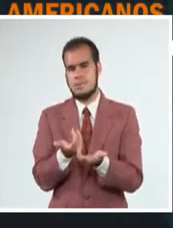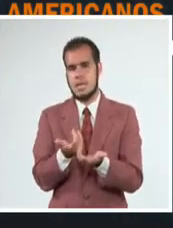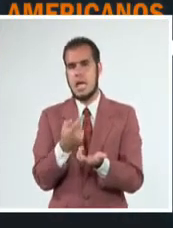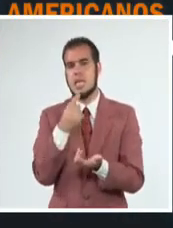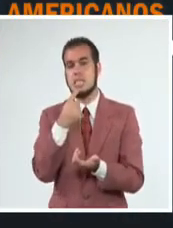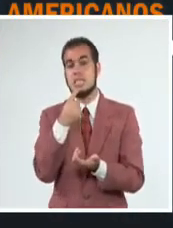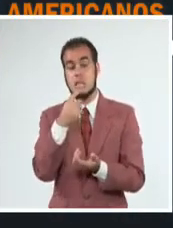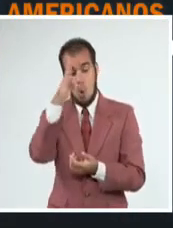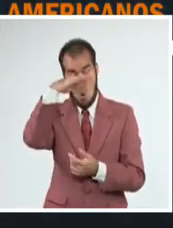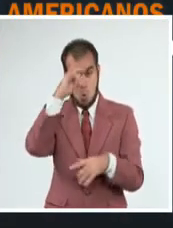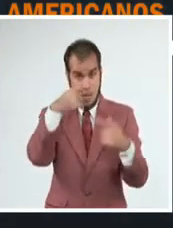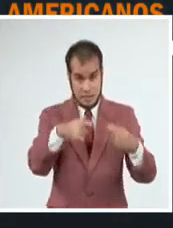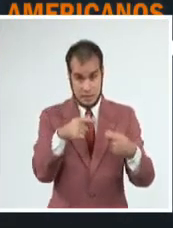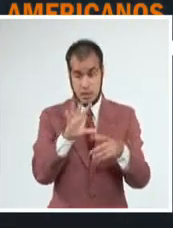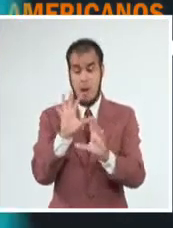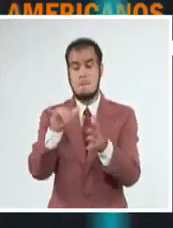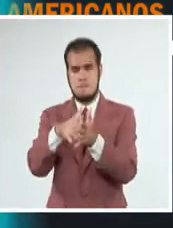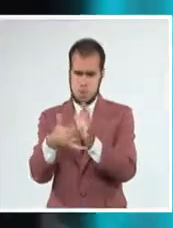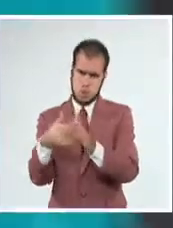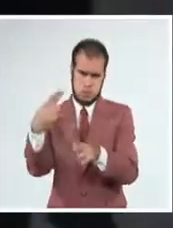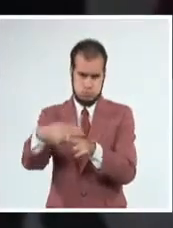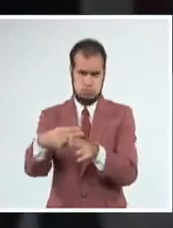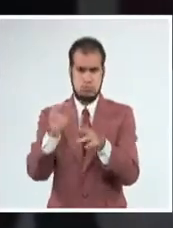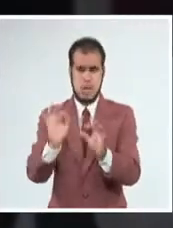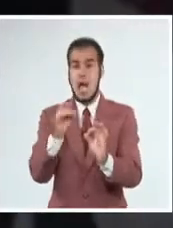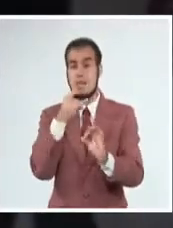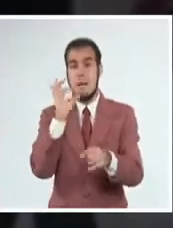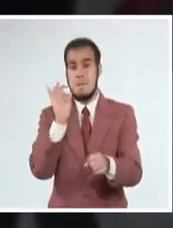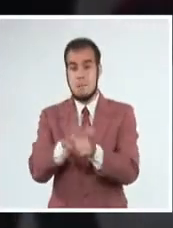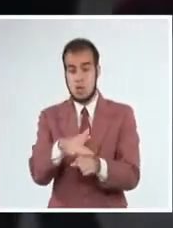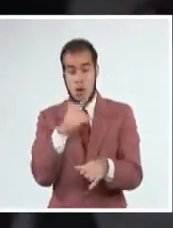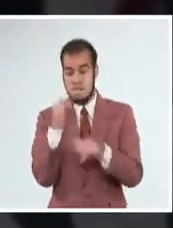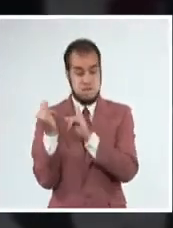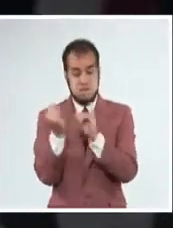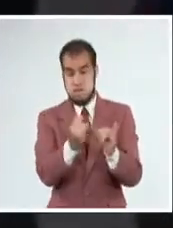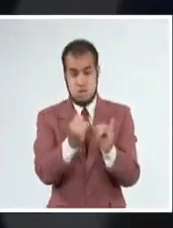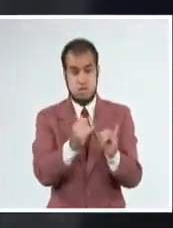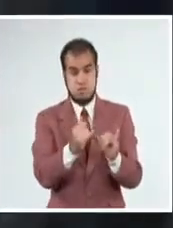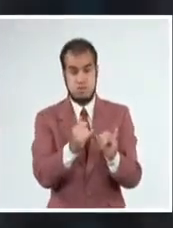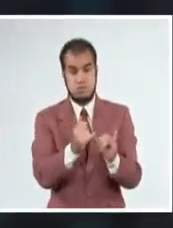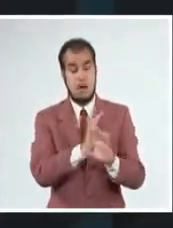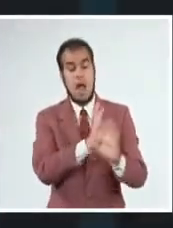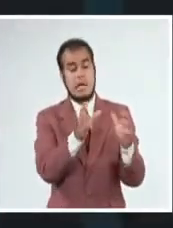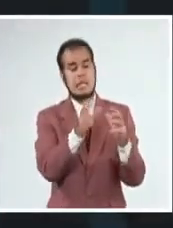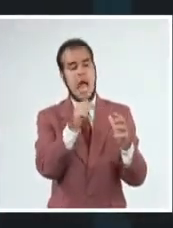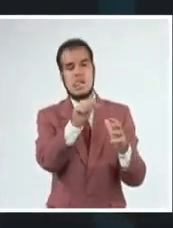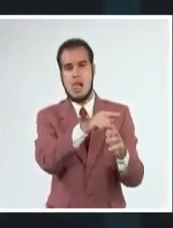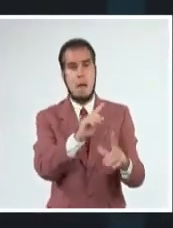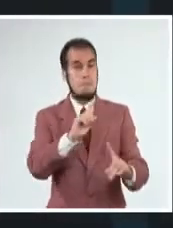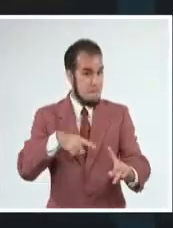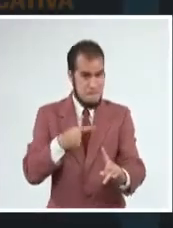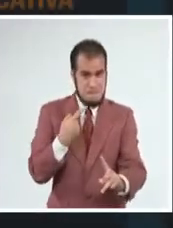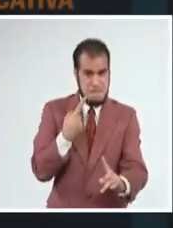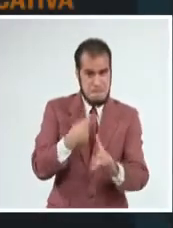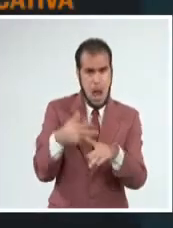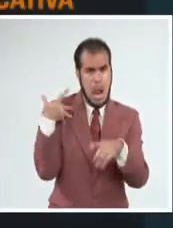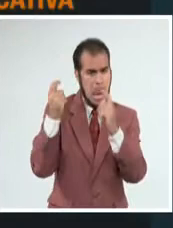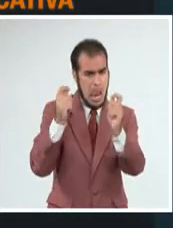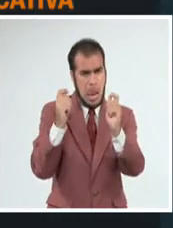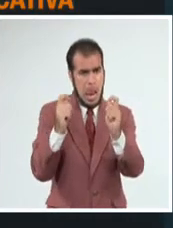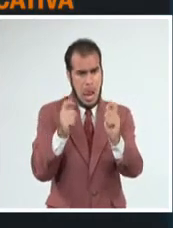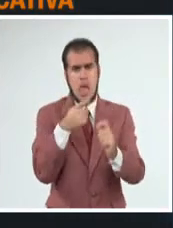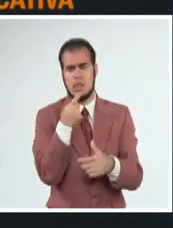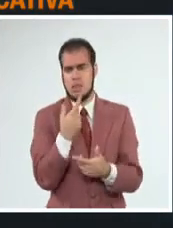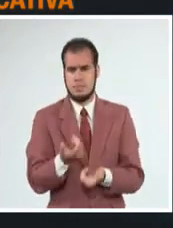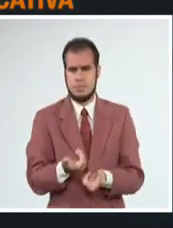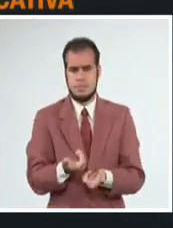Decide, emitieron indicaciones a su base operativa en territorio cubano para unirse al supuesto levantamiento del pueblo.